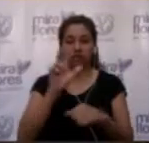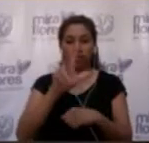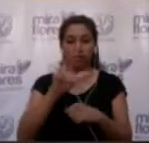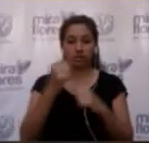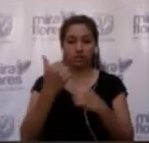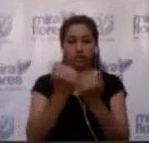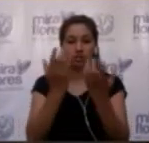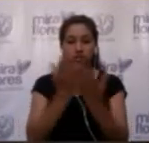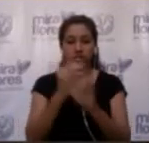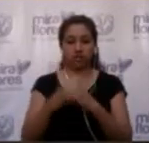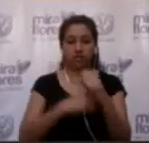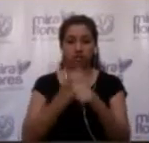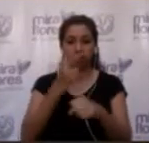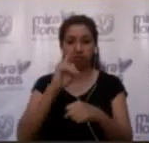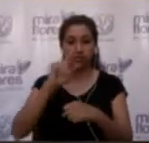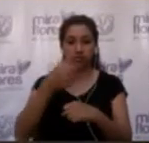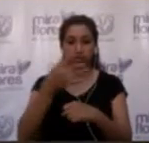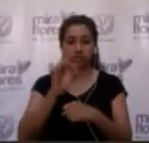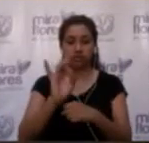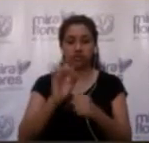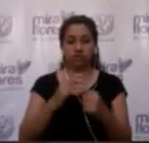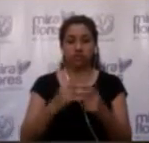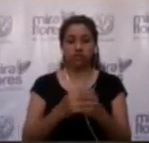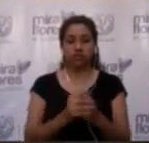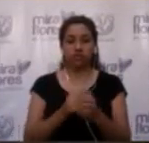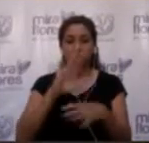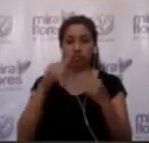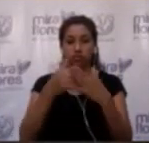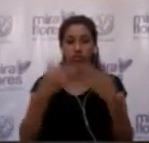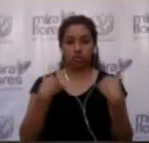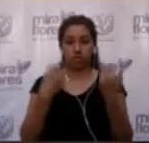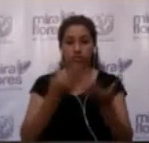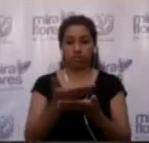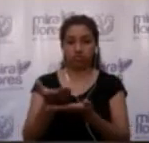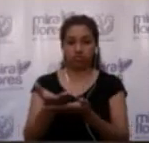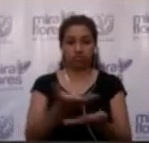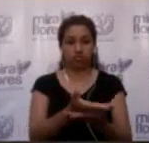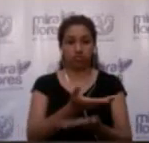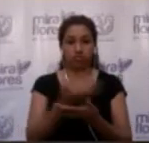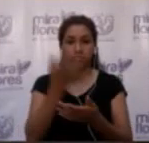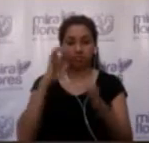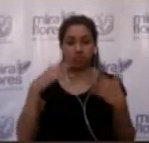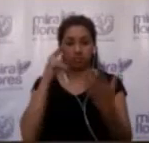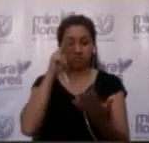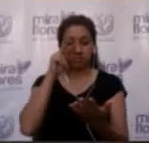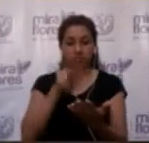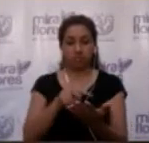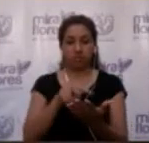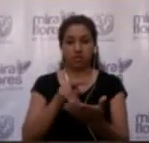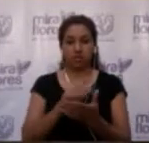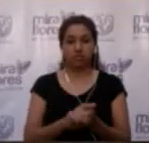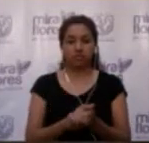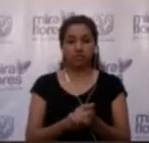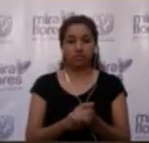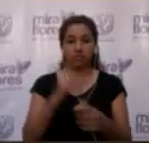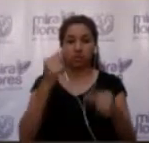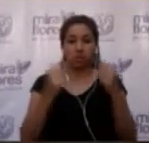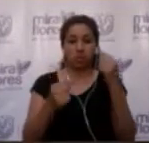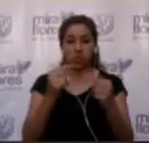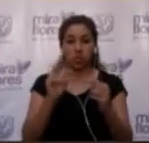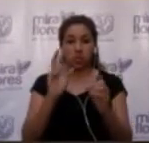abril del año 2018 que está en poder de todos los miembros del Consejo para su discusión, de ser el caso, y si